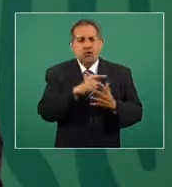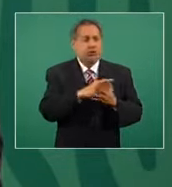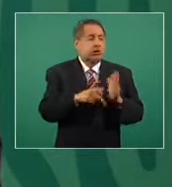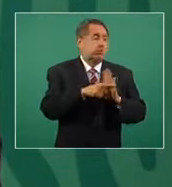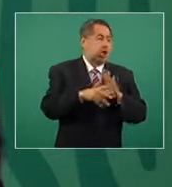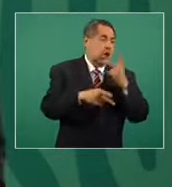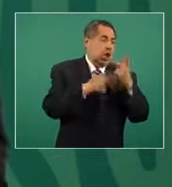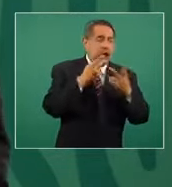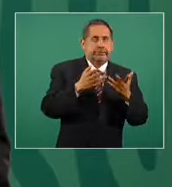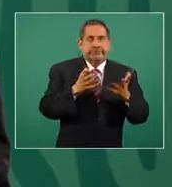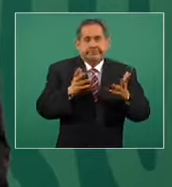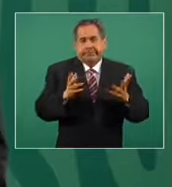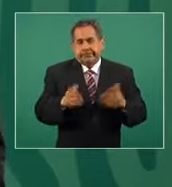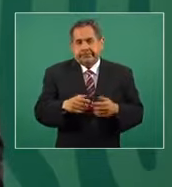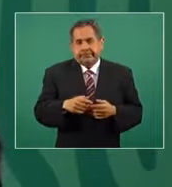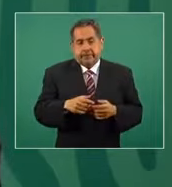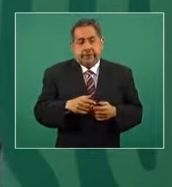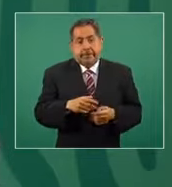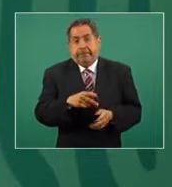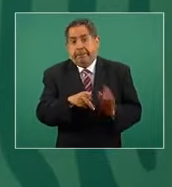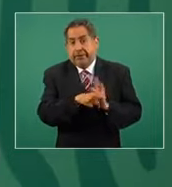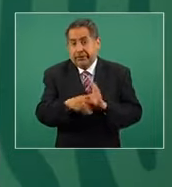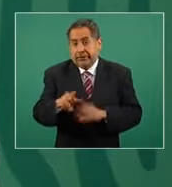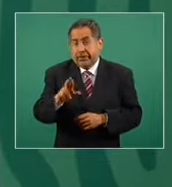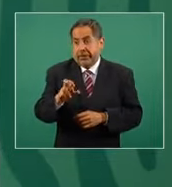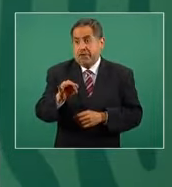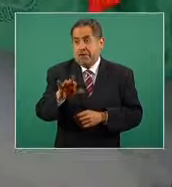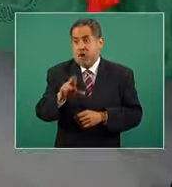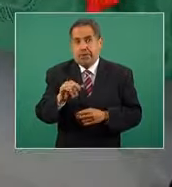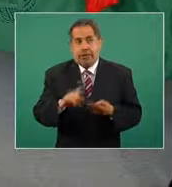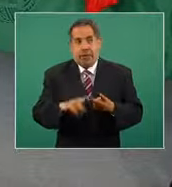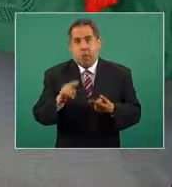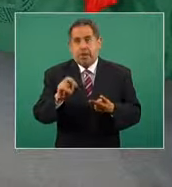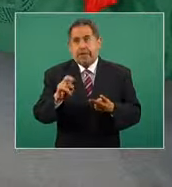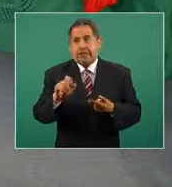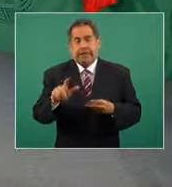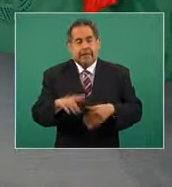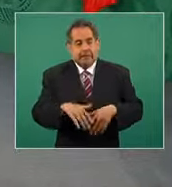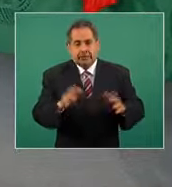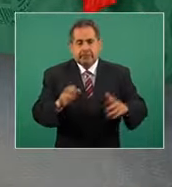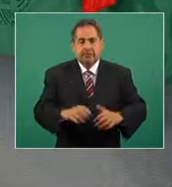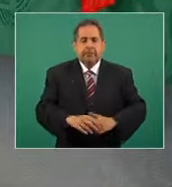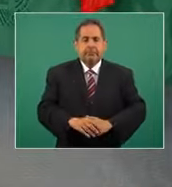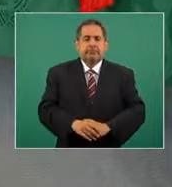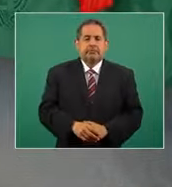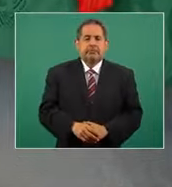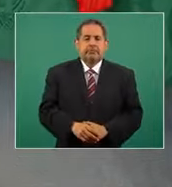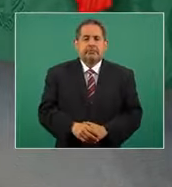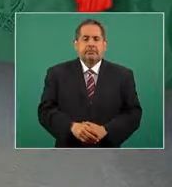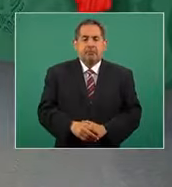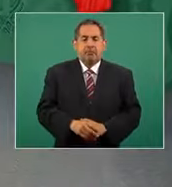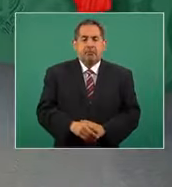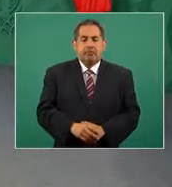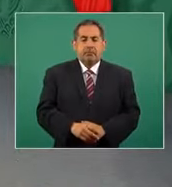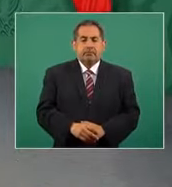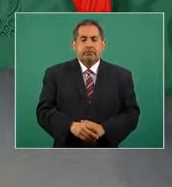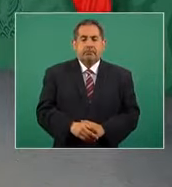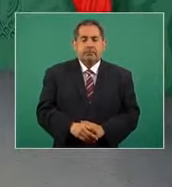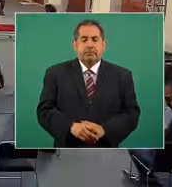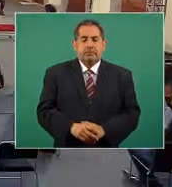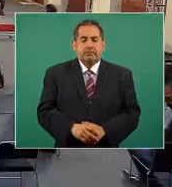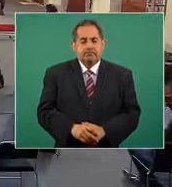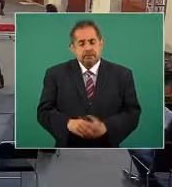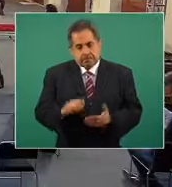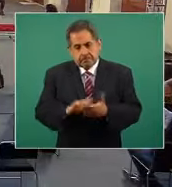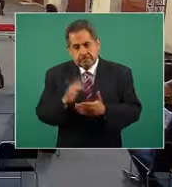ya ni hablar del Reforma y el Universal. Ya se prolongó mucho, pero bueno, nada más